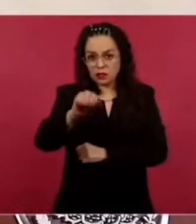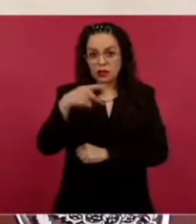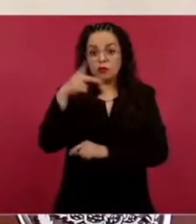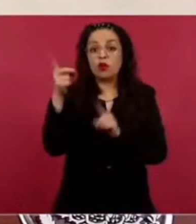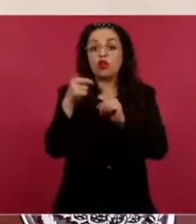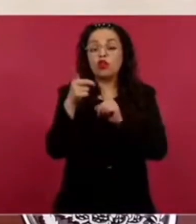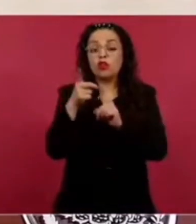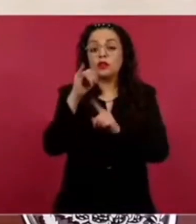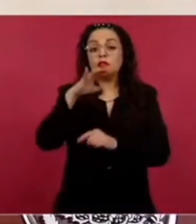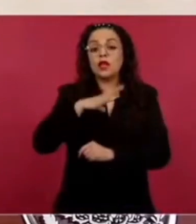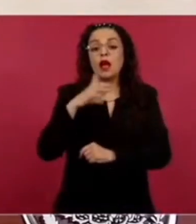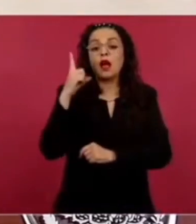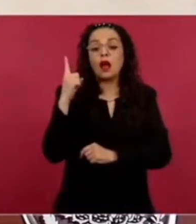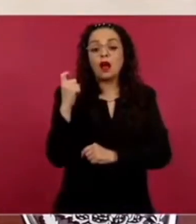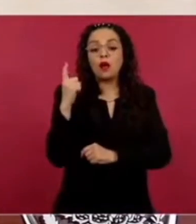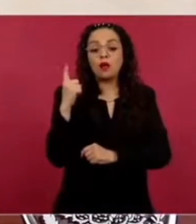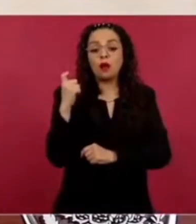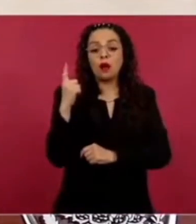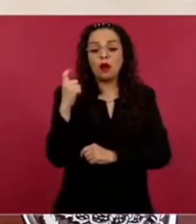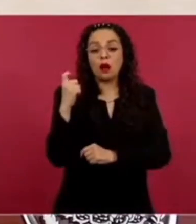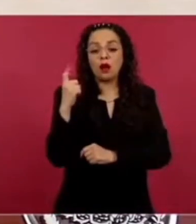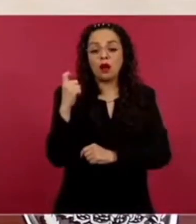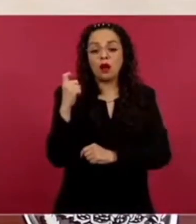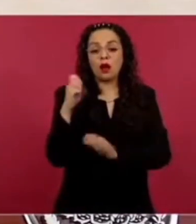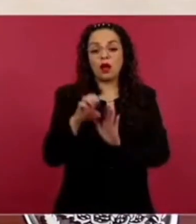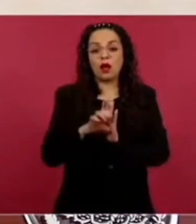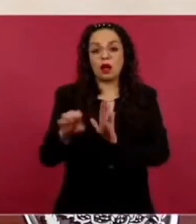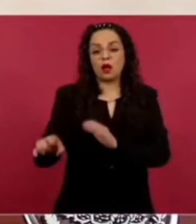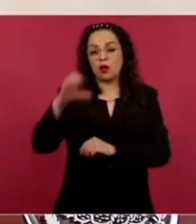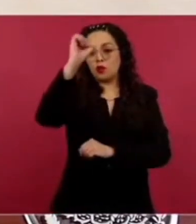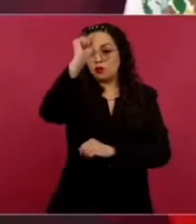agua, en el sureste,